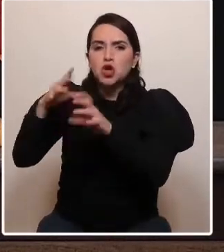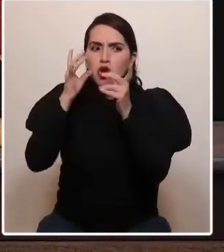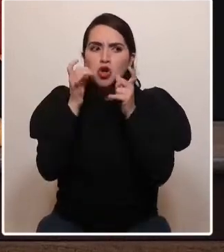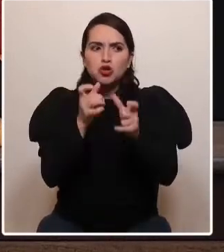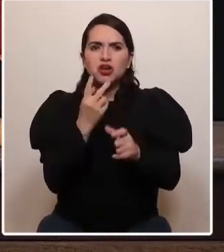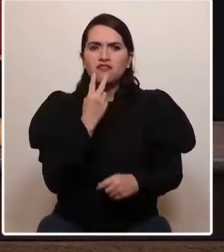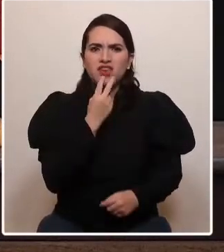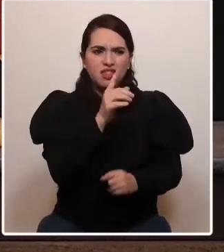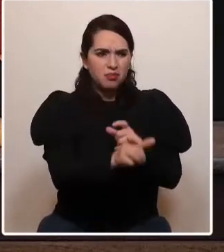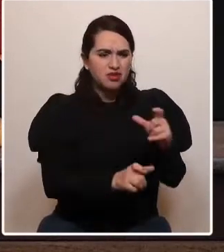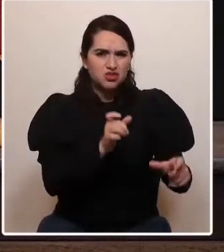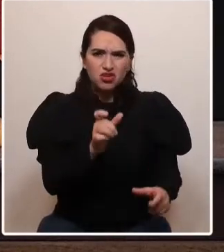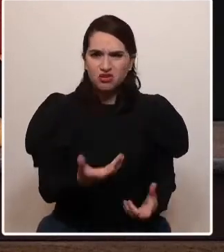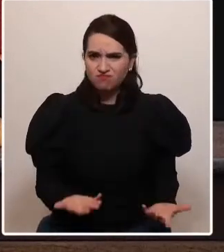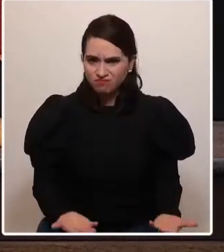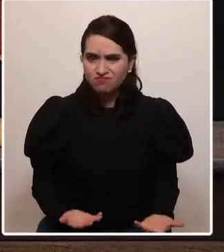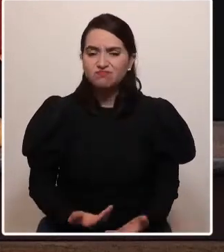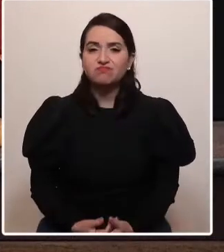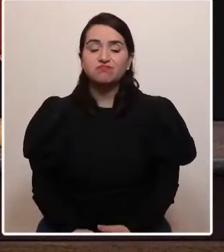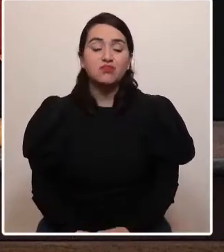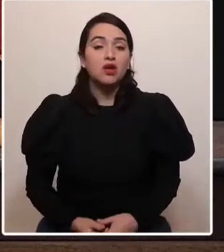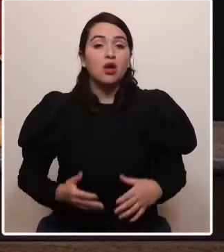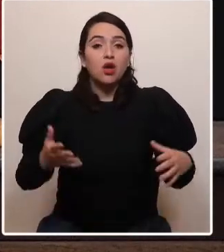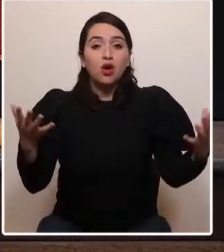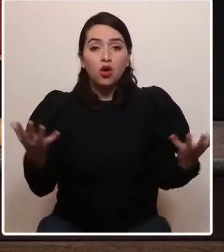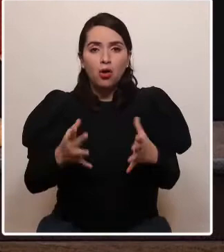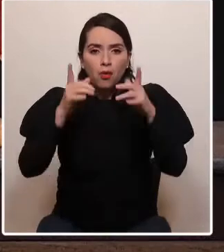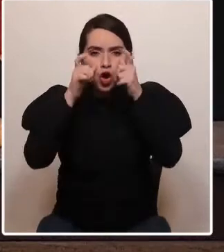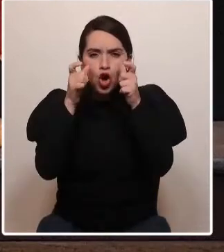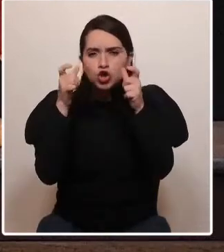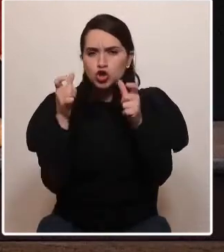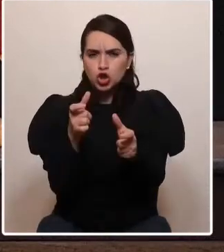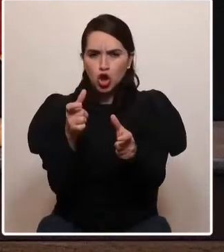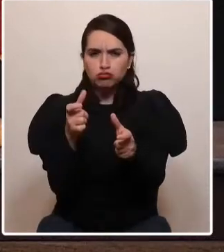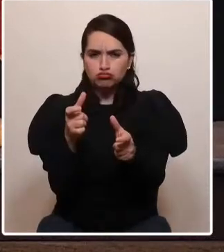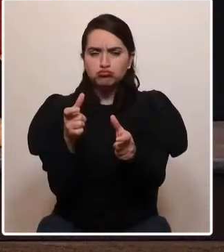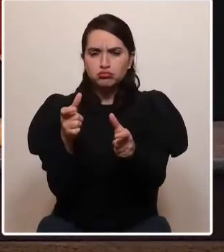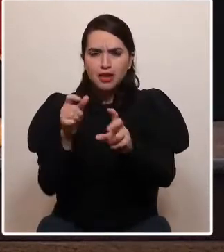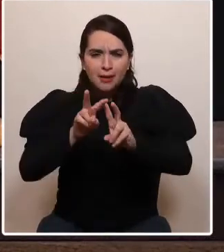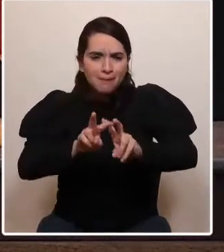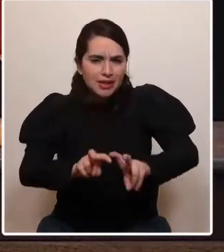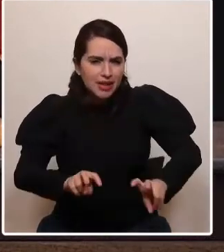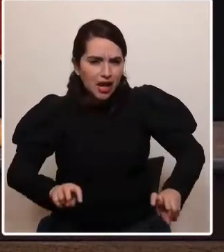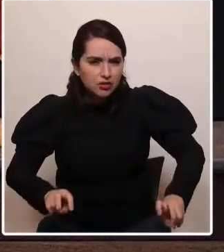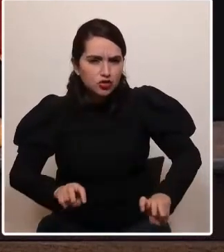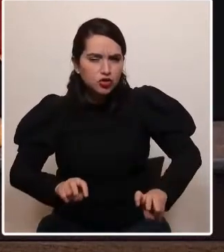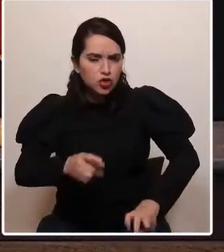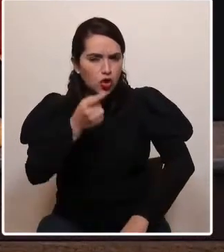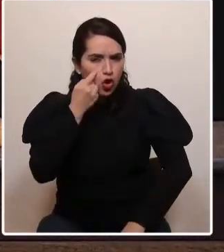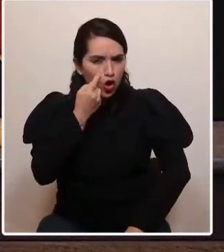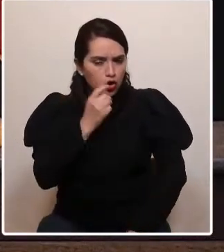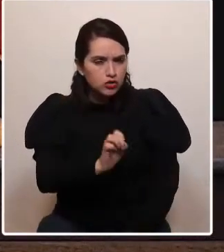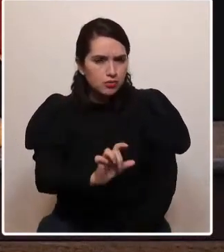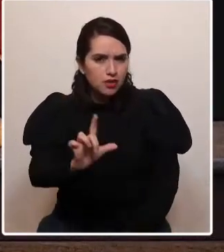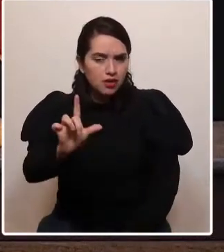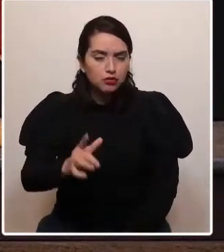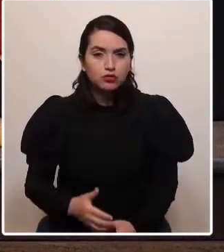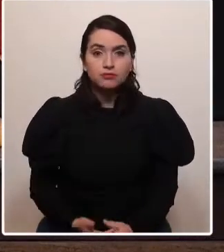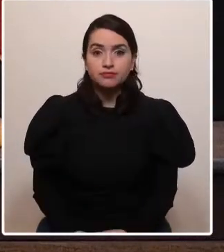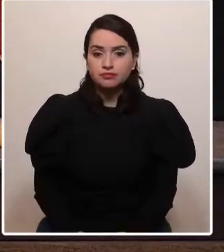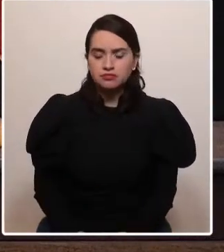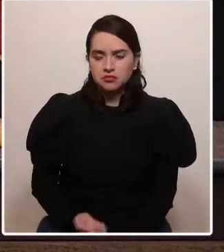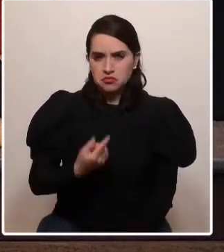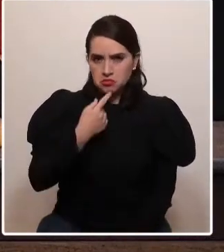de las personas. Esta vez, a través del control centralizado de la investigación y del conocimiento. Me pregunto, ¿por qué